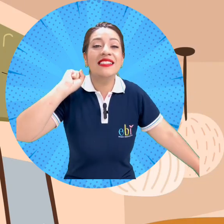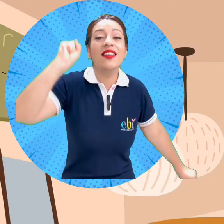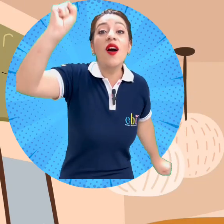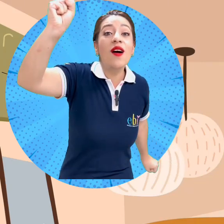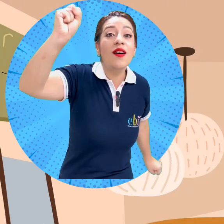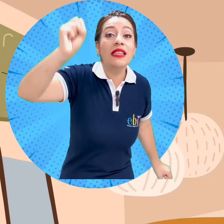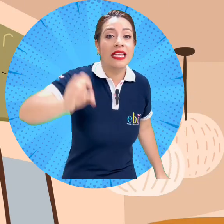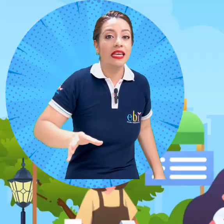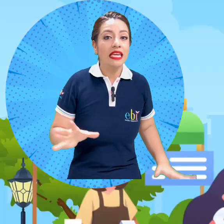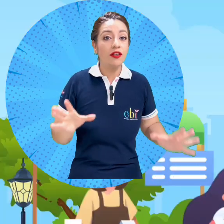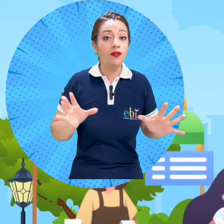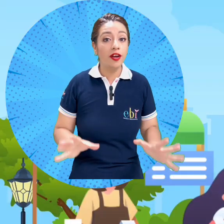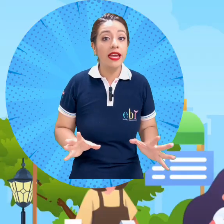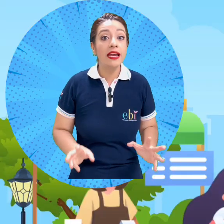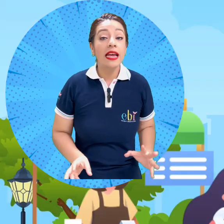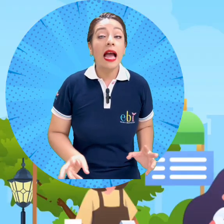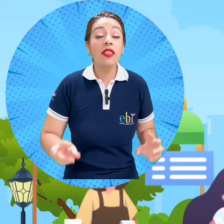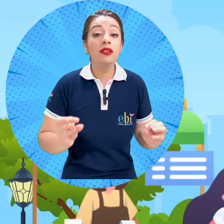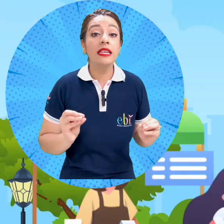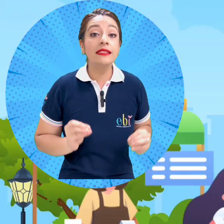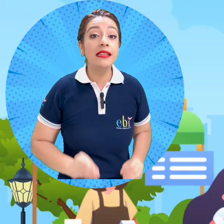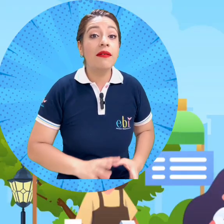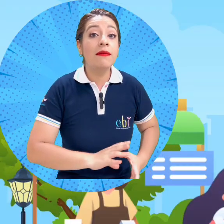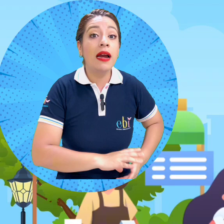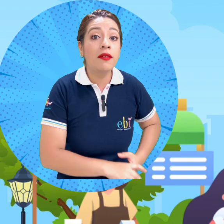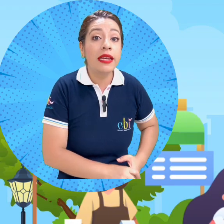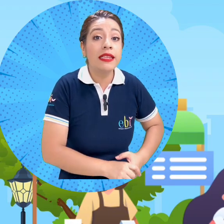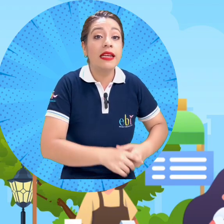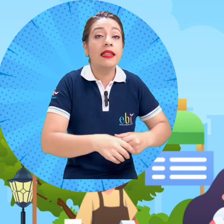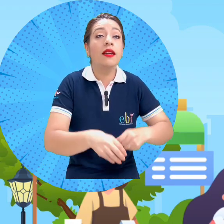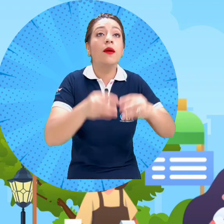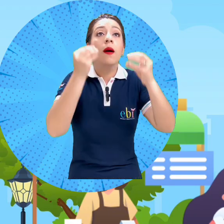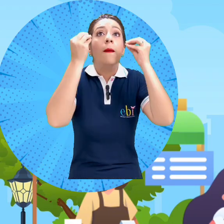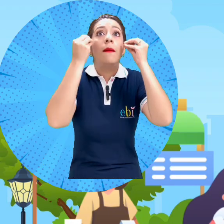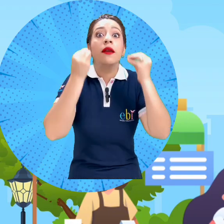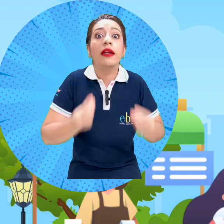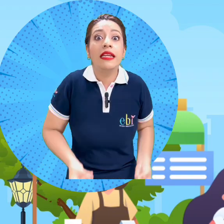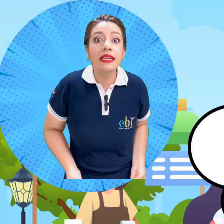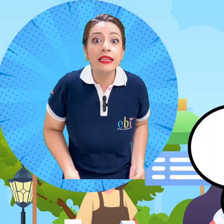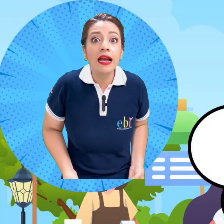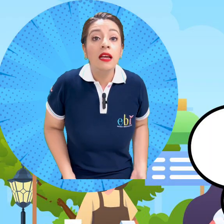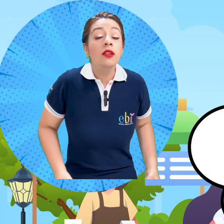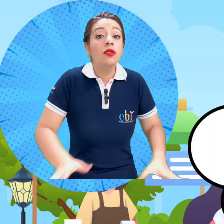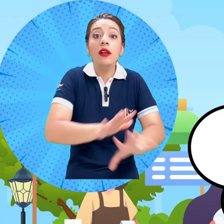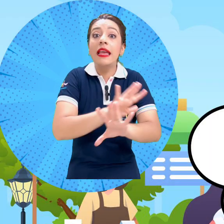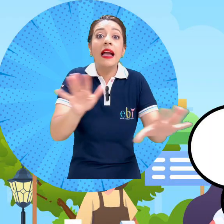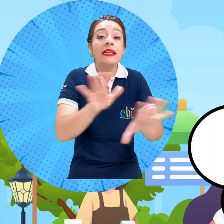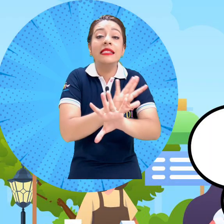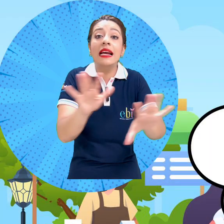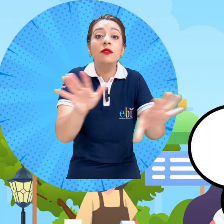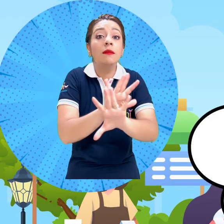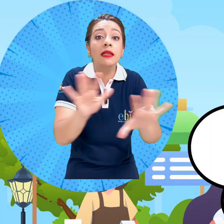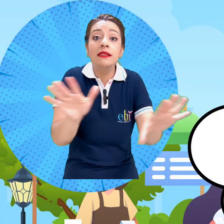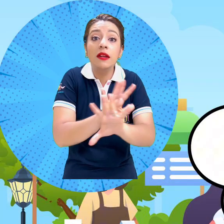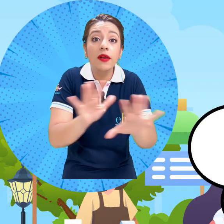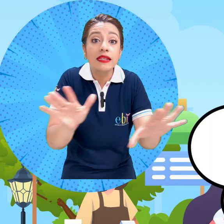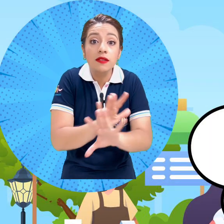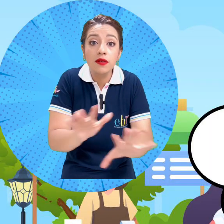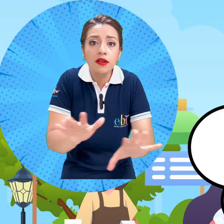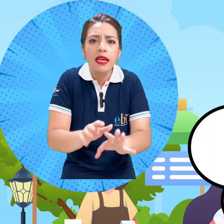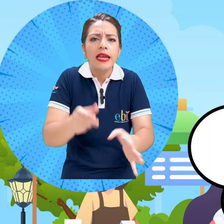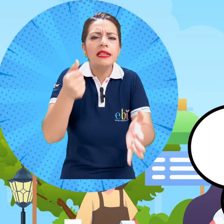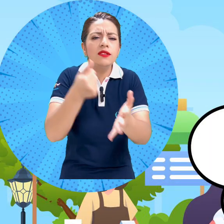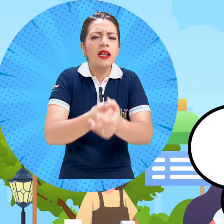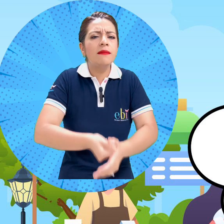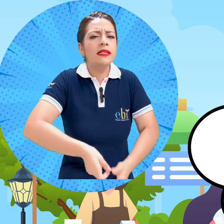en acción! Y fue a donde estaba Manuelita y le dijo: Manuelita, no le hagas caso a Mr.